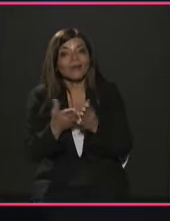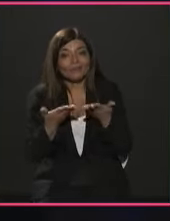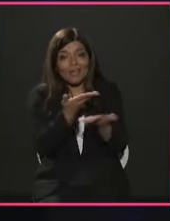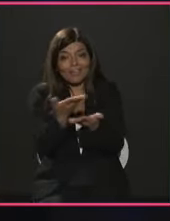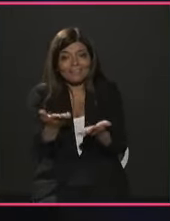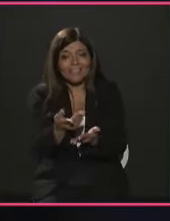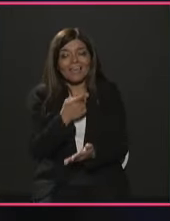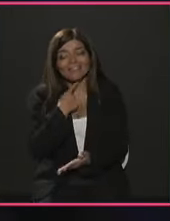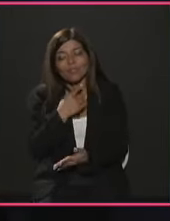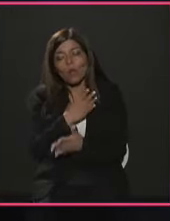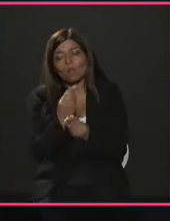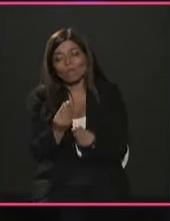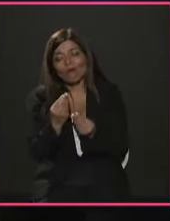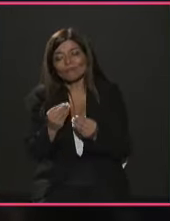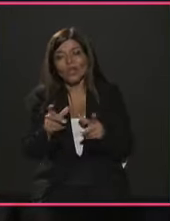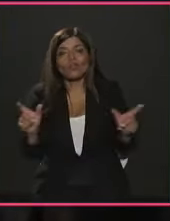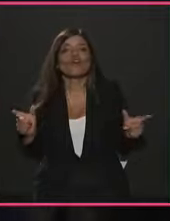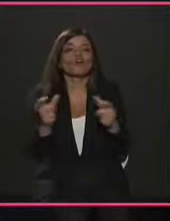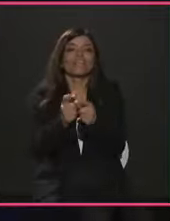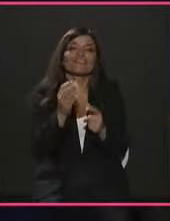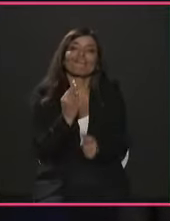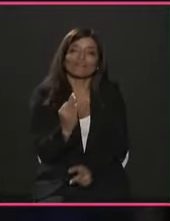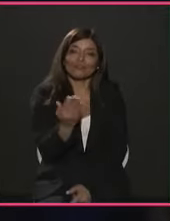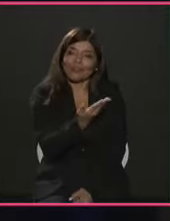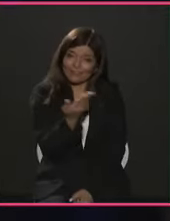deseo a todos Que tengan un muy buen congreso